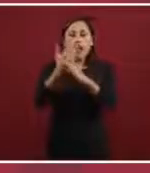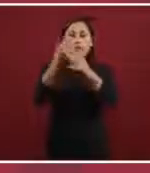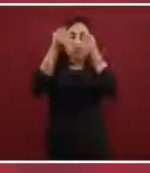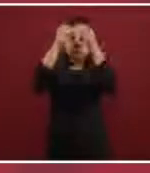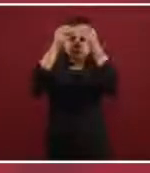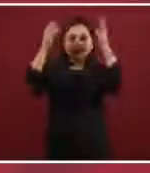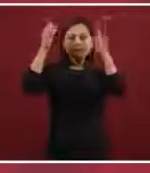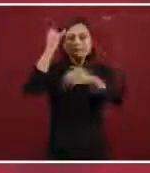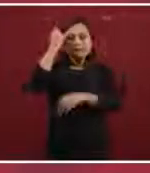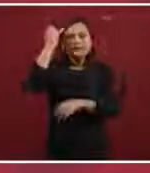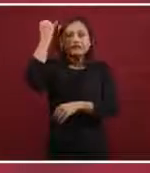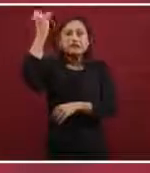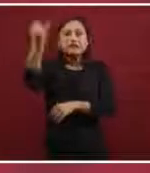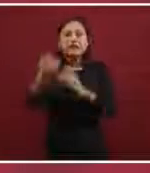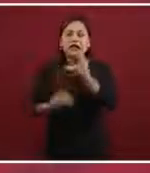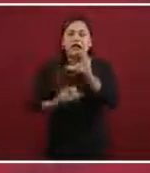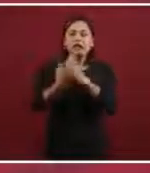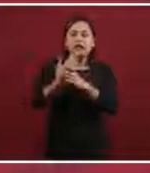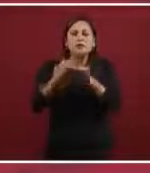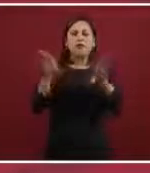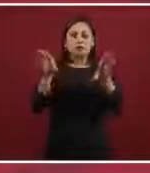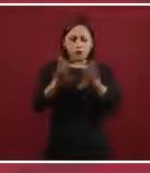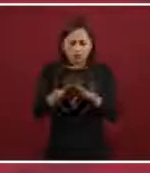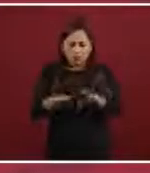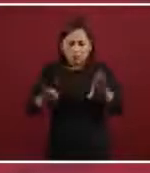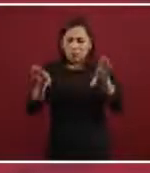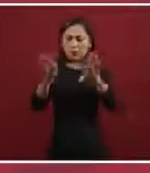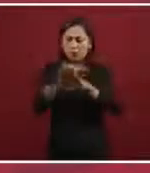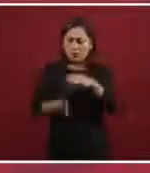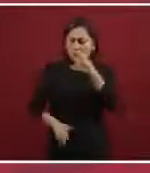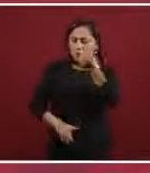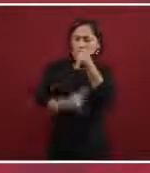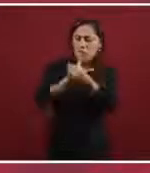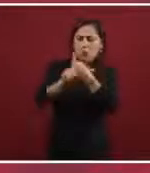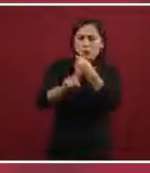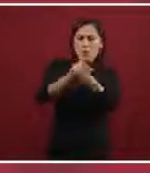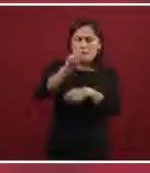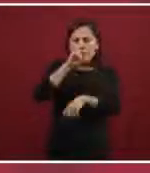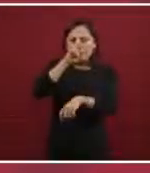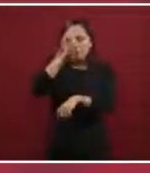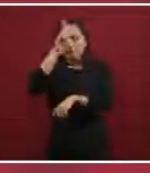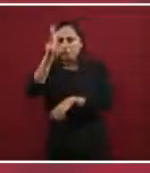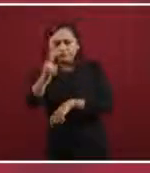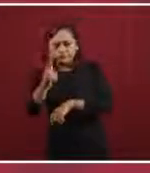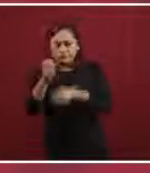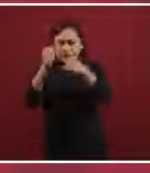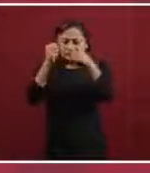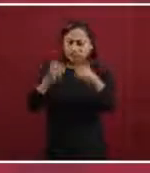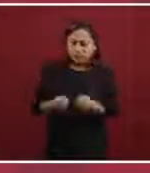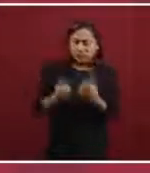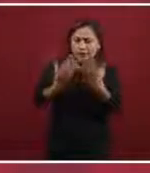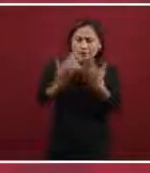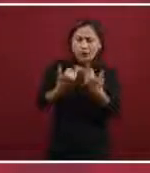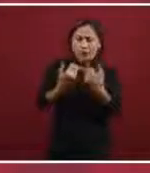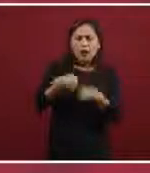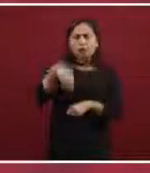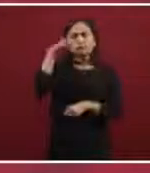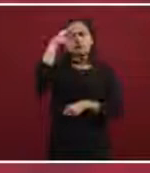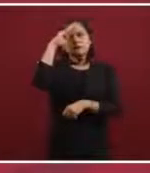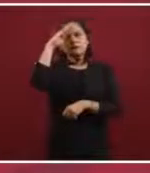para enfrentar el problema de la inseguridad de la violencia que tiene como